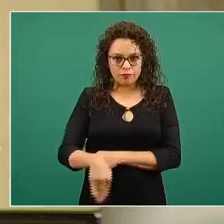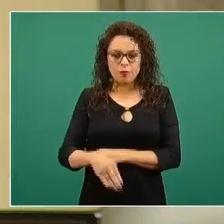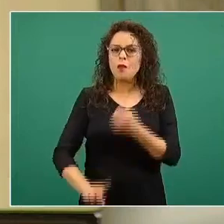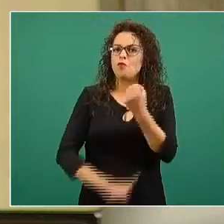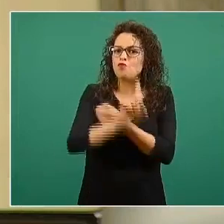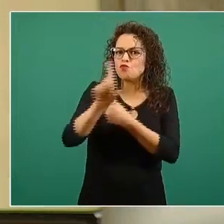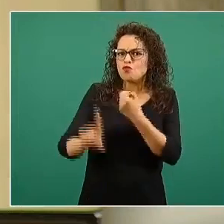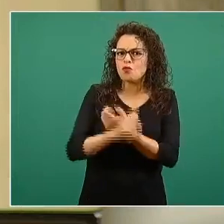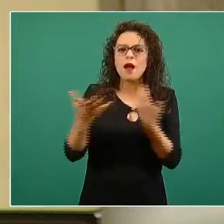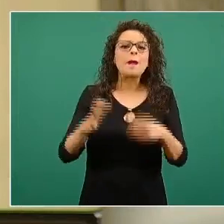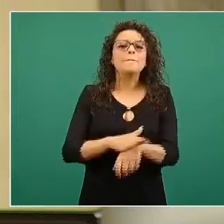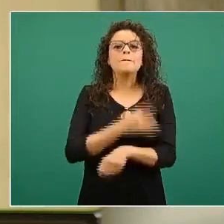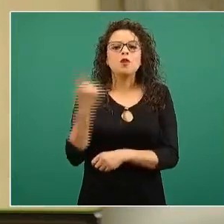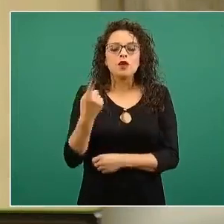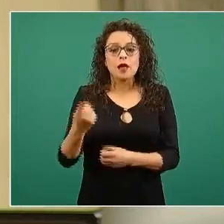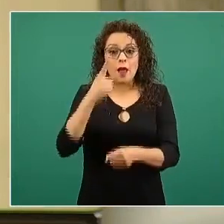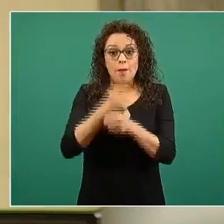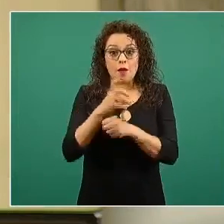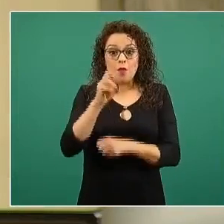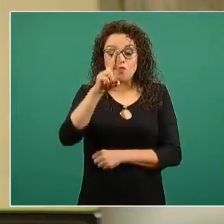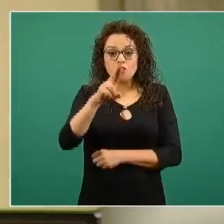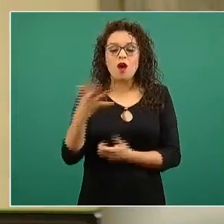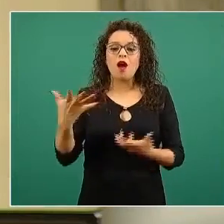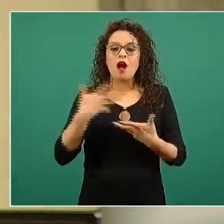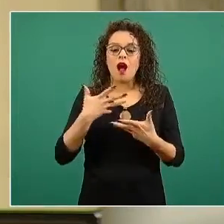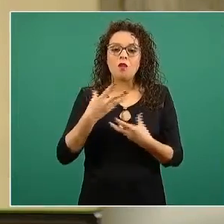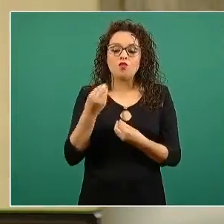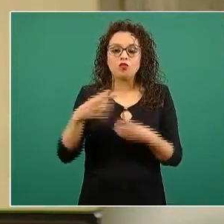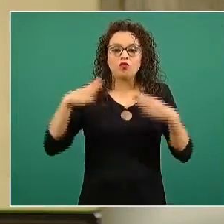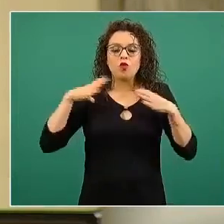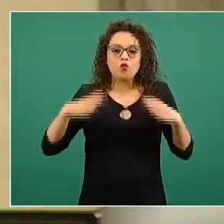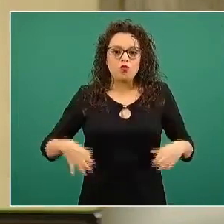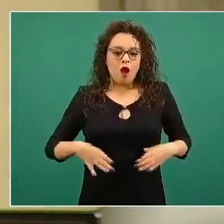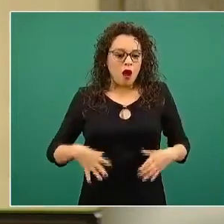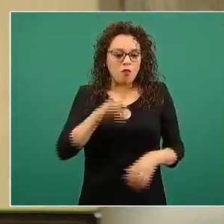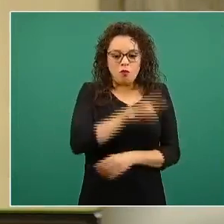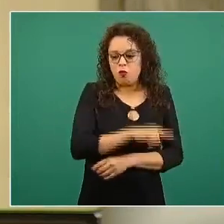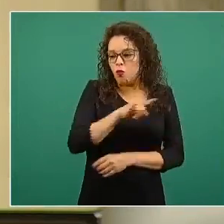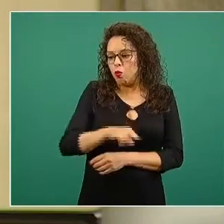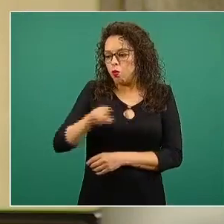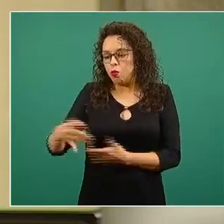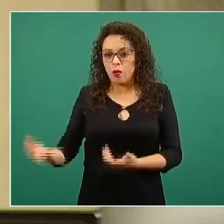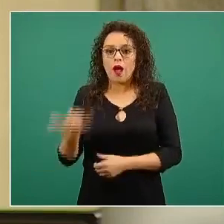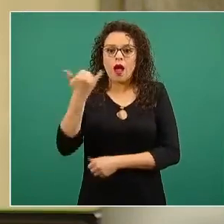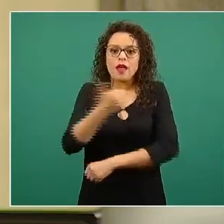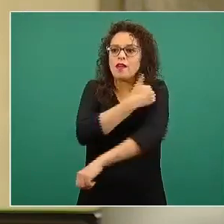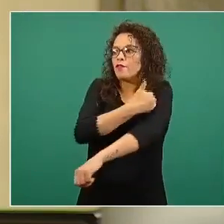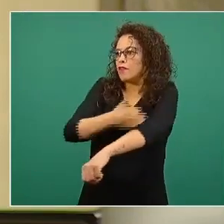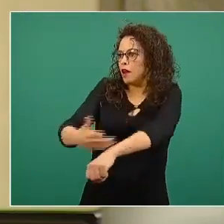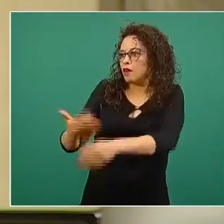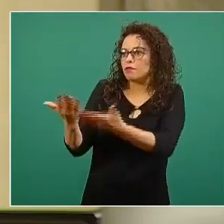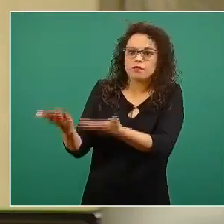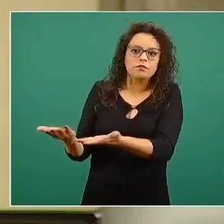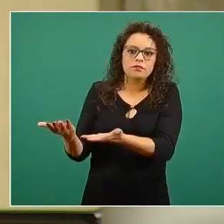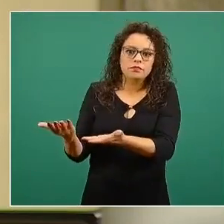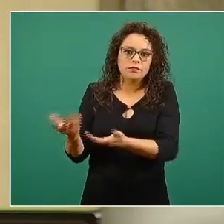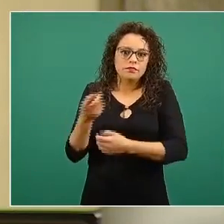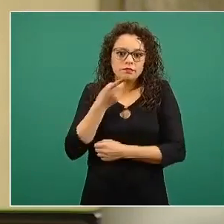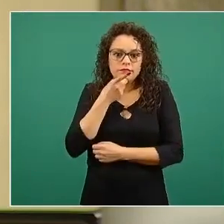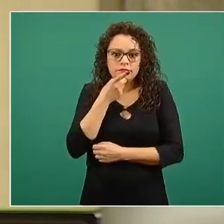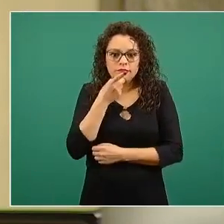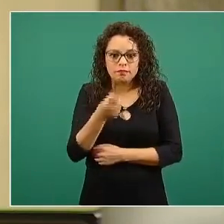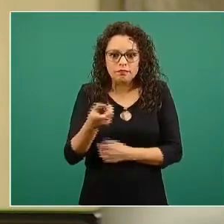en el almacenamiento de cuerpos, y segundo, yo creo que lo más grave es en este caso las familias, que a ellos pues los culpan,